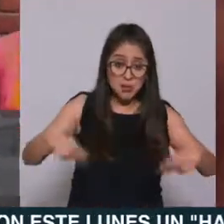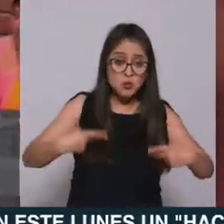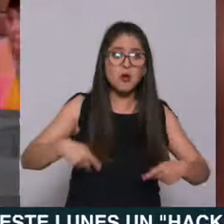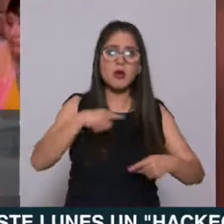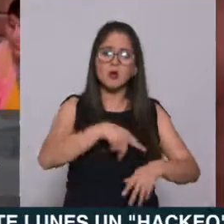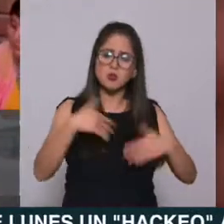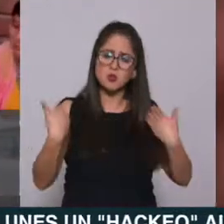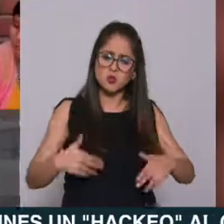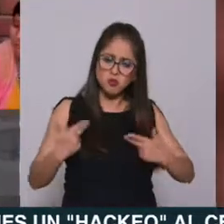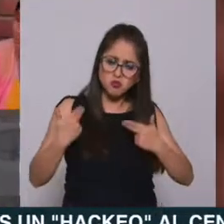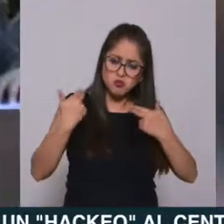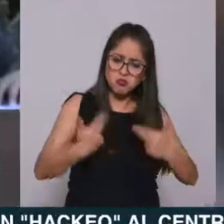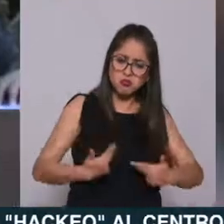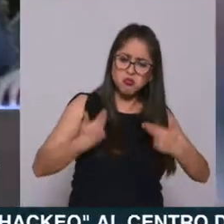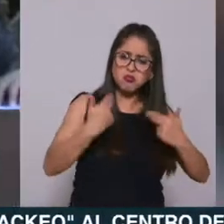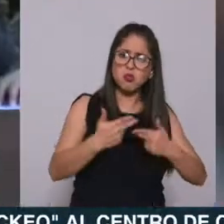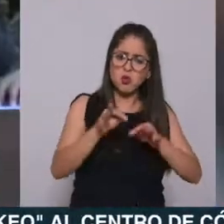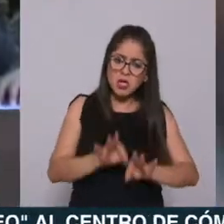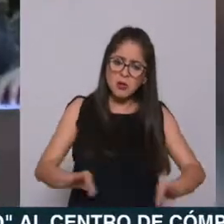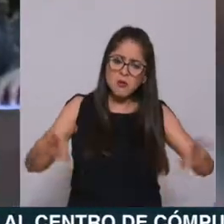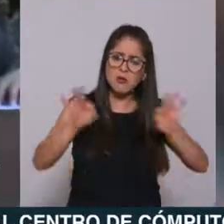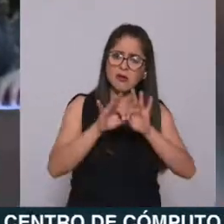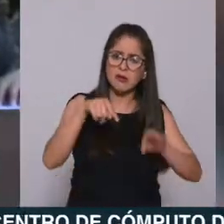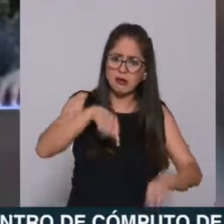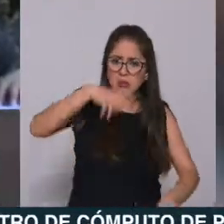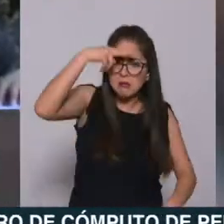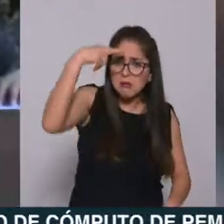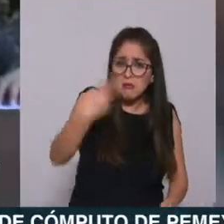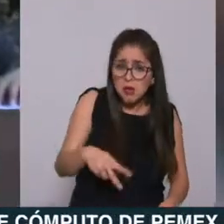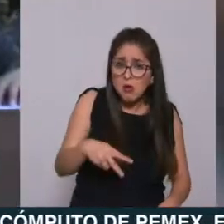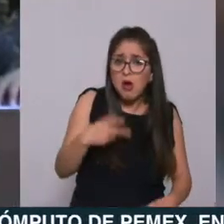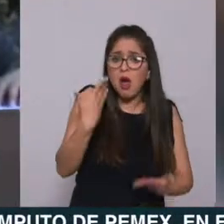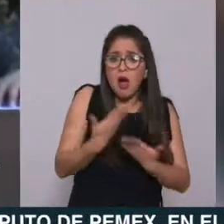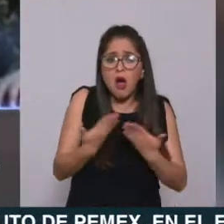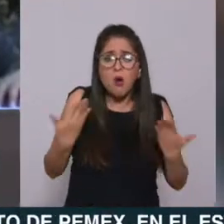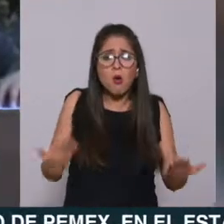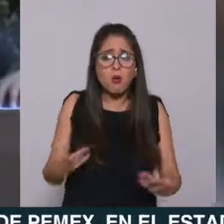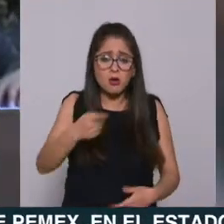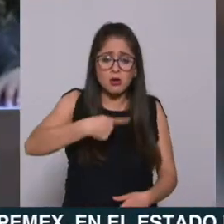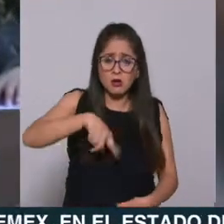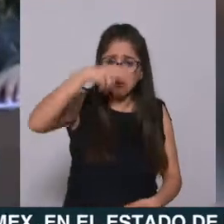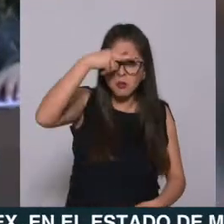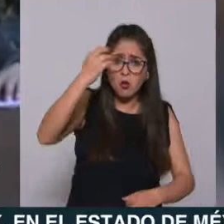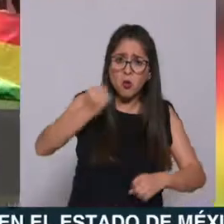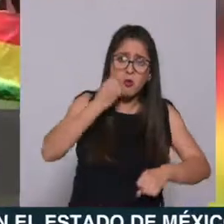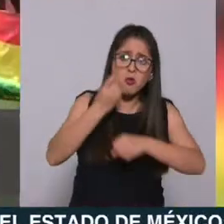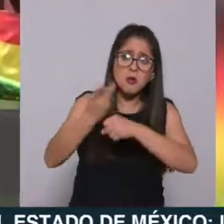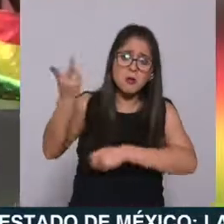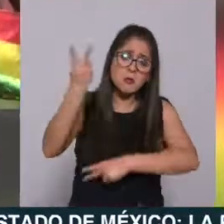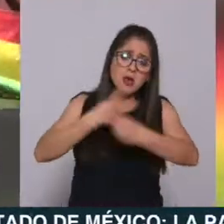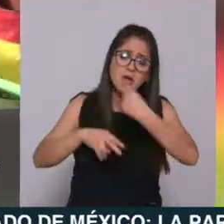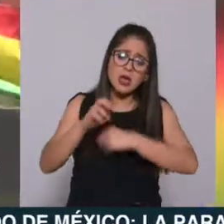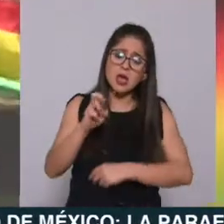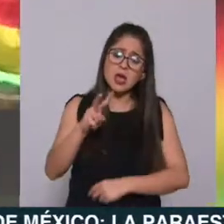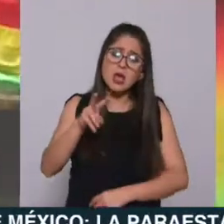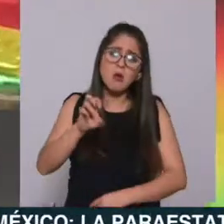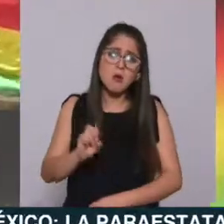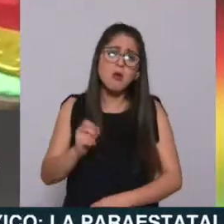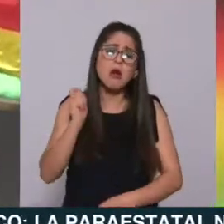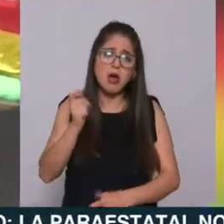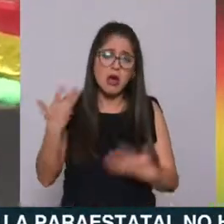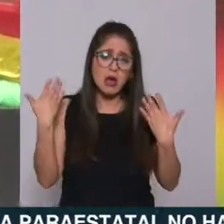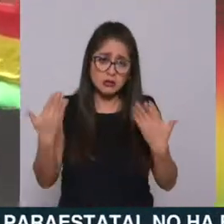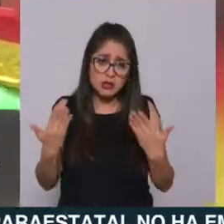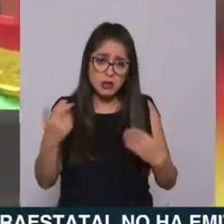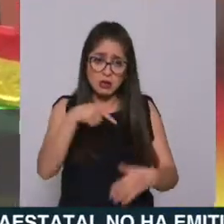de descendencia. ¿Qué podemos esperar ahora sobre la situación de Evo Morales? Y la pregunta que muchos se hacen, ¿de qué va a vivir? ¿El gobierno de México